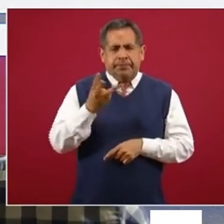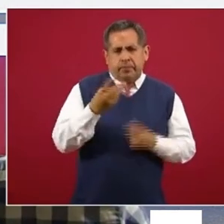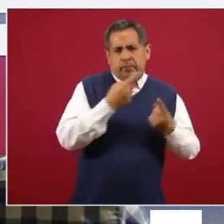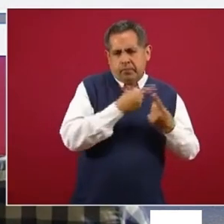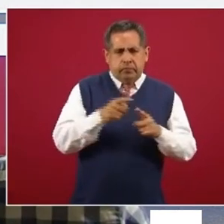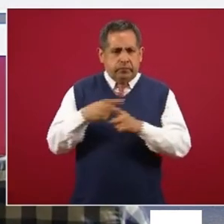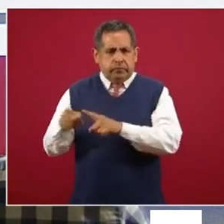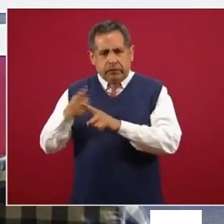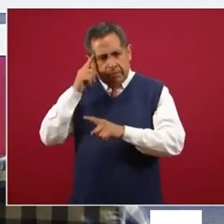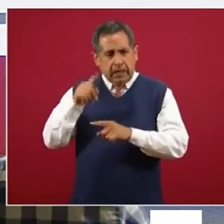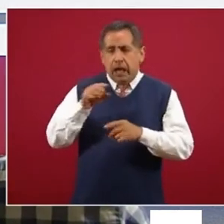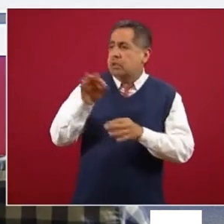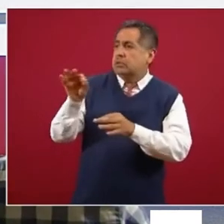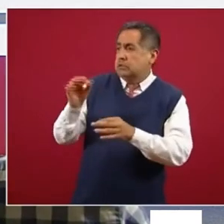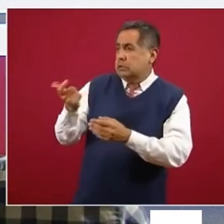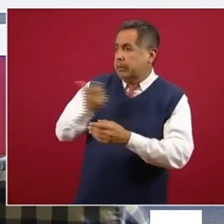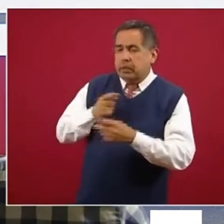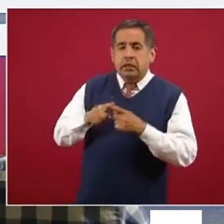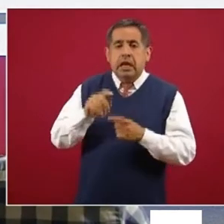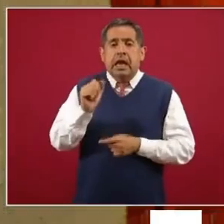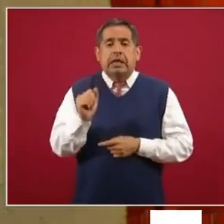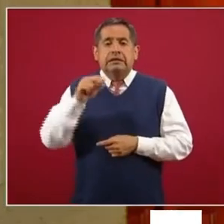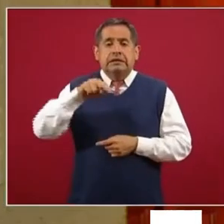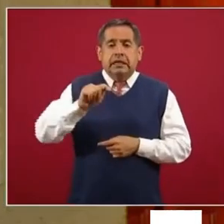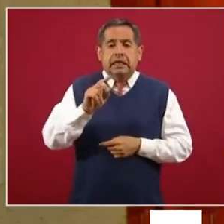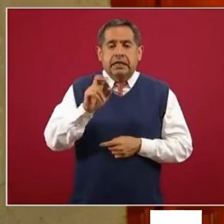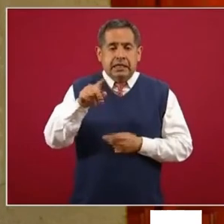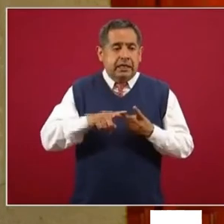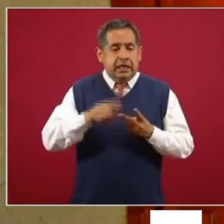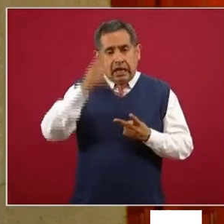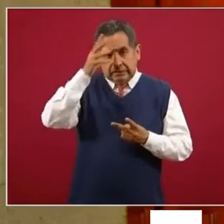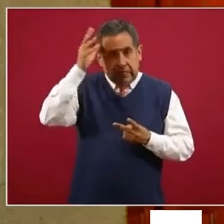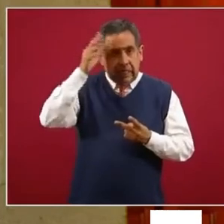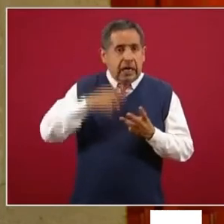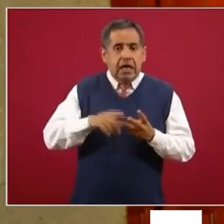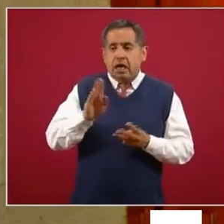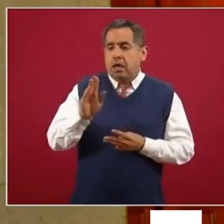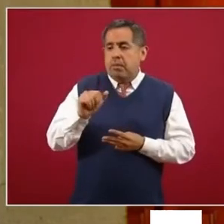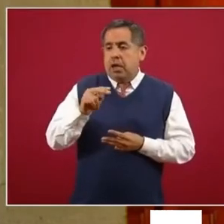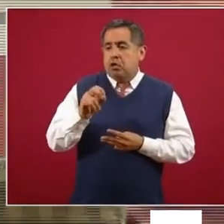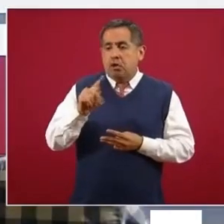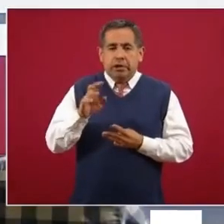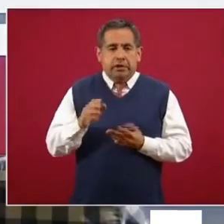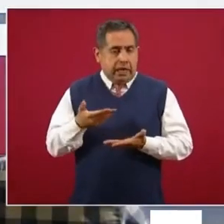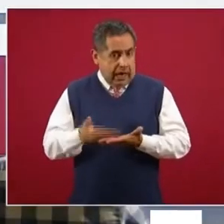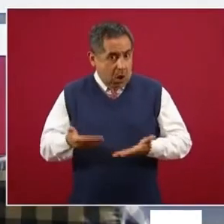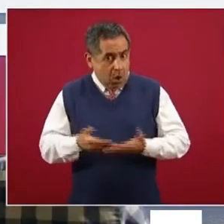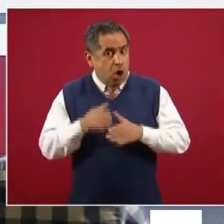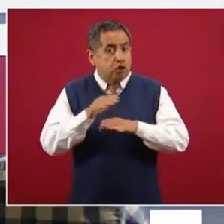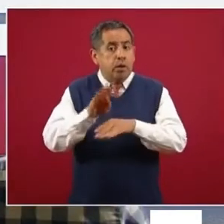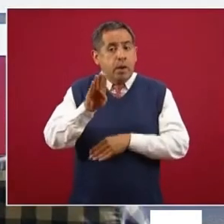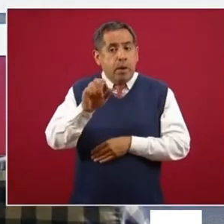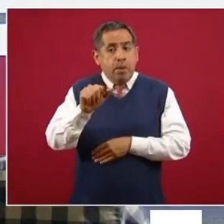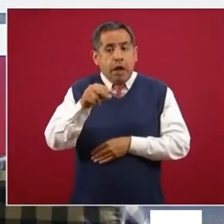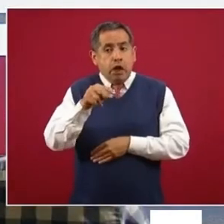acudiendo a activar los apoyos son Banco Santander, Azteca y Banorte. Este es el caso de la gente que estuvo en Banorte.